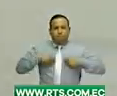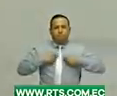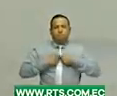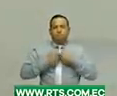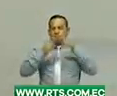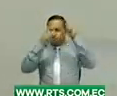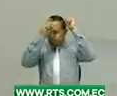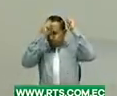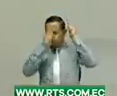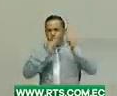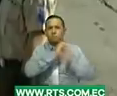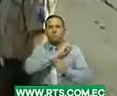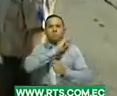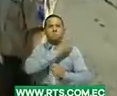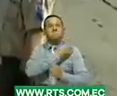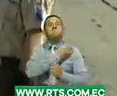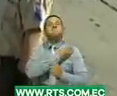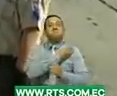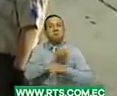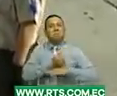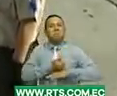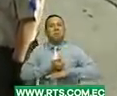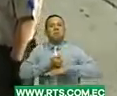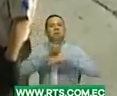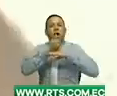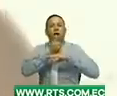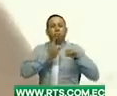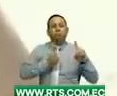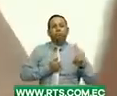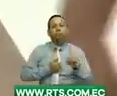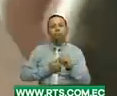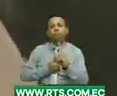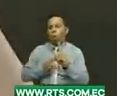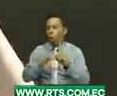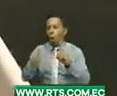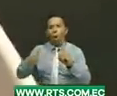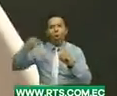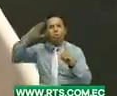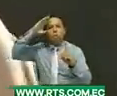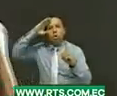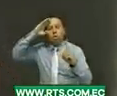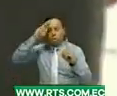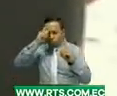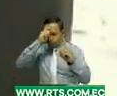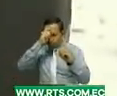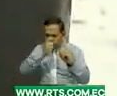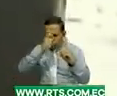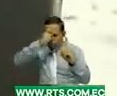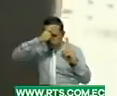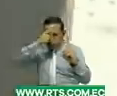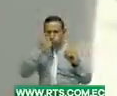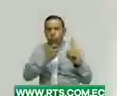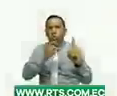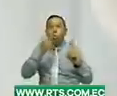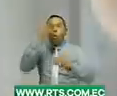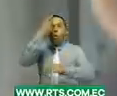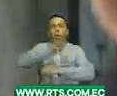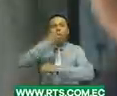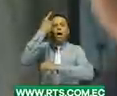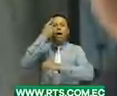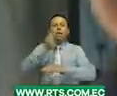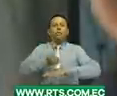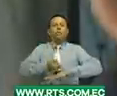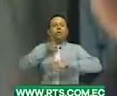ya estaba en la ceremonia donde lo reconocían como el flamante comandante general por un día.